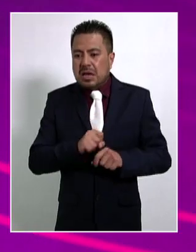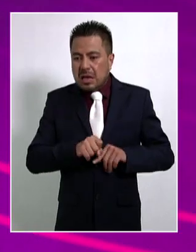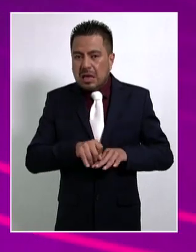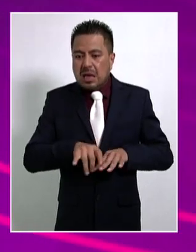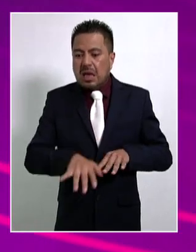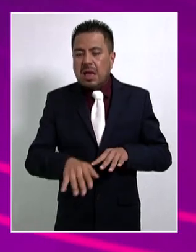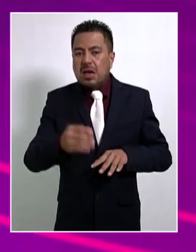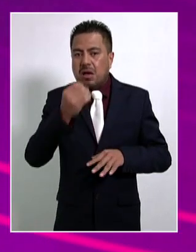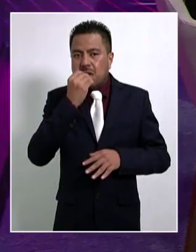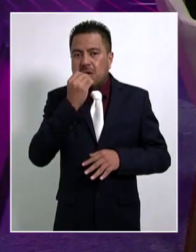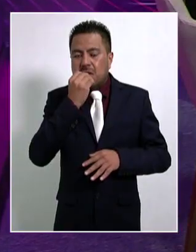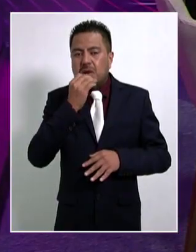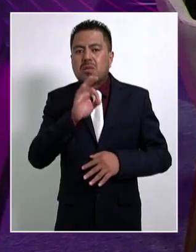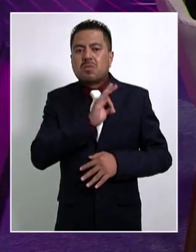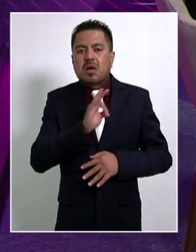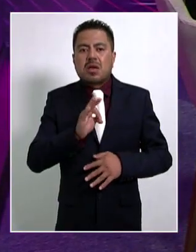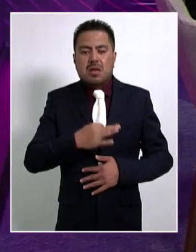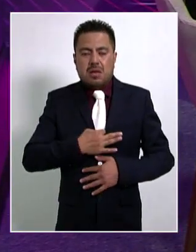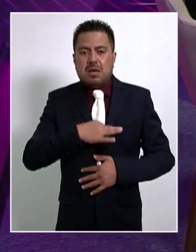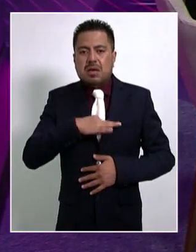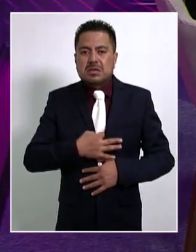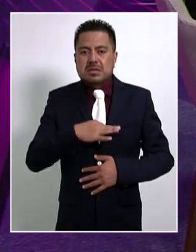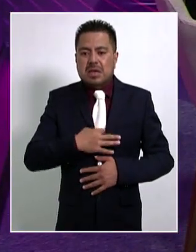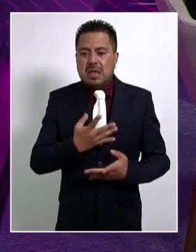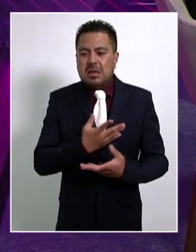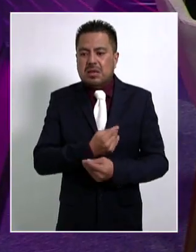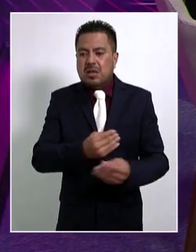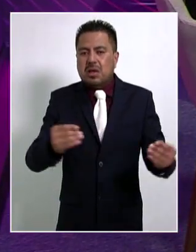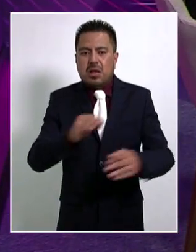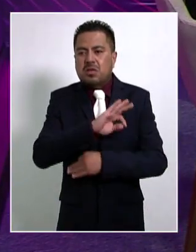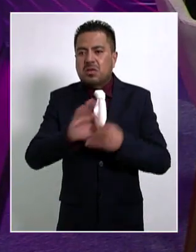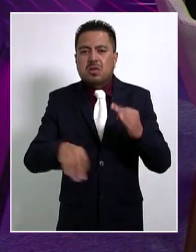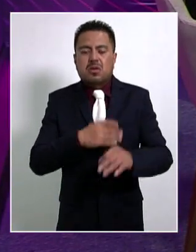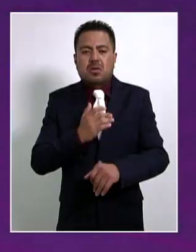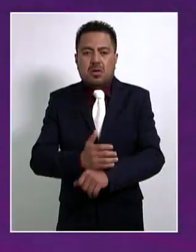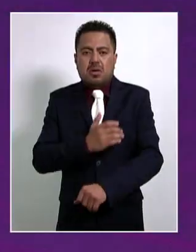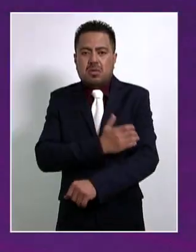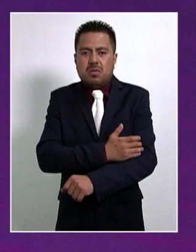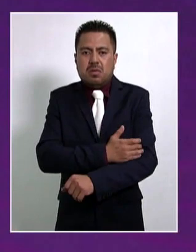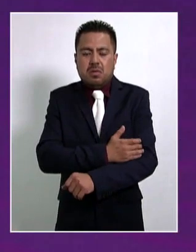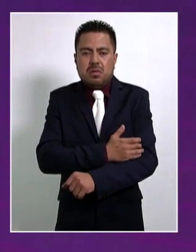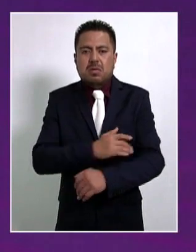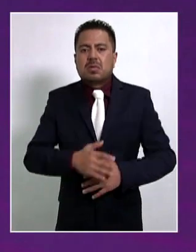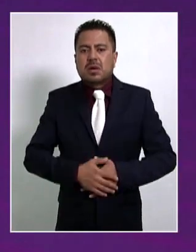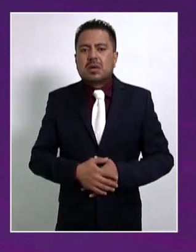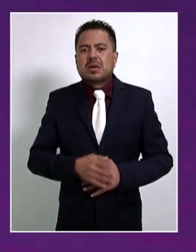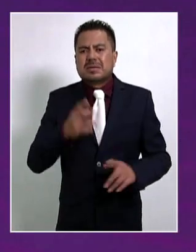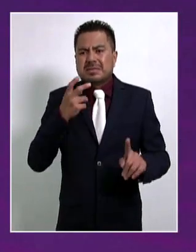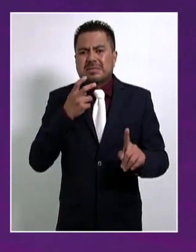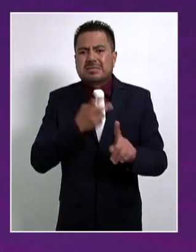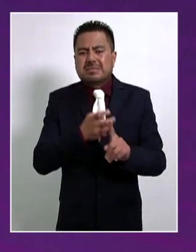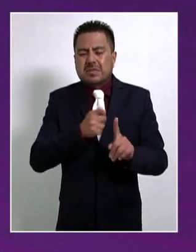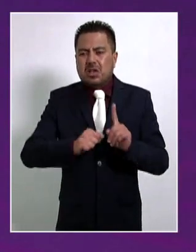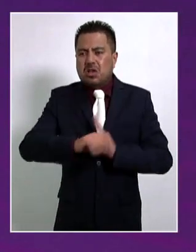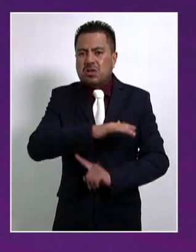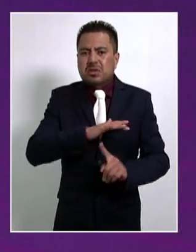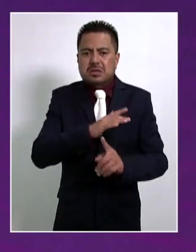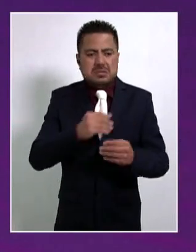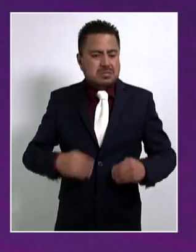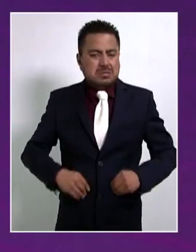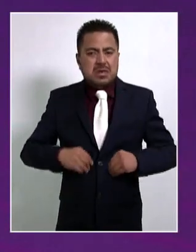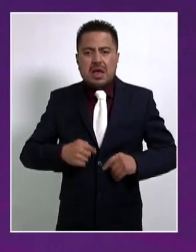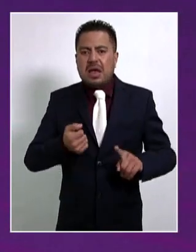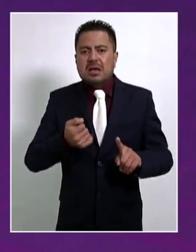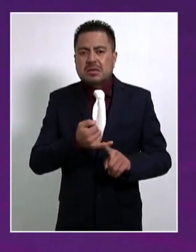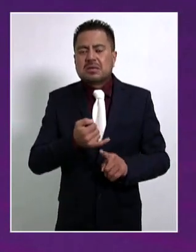cae en la comida, voy a infectar de VIH a todos los compañeros, ¿no? Entonces, Esos son los contextos que se viven.